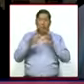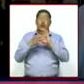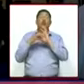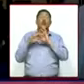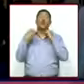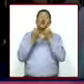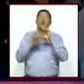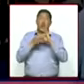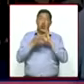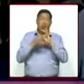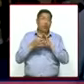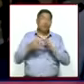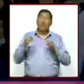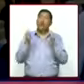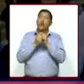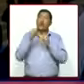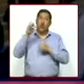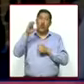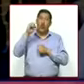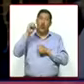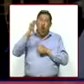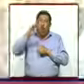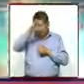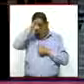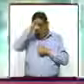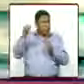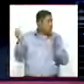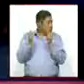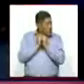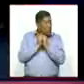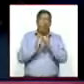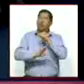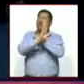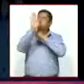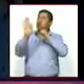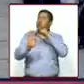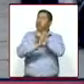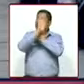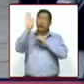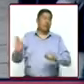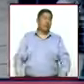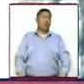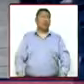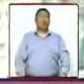5 organizaciones, más la COP y otras organizaciones que se han sumado.